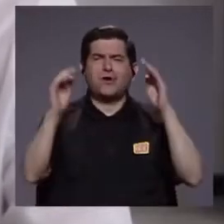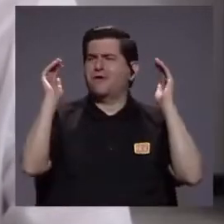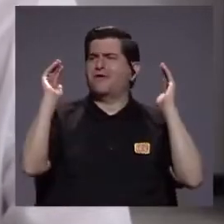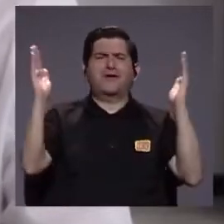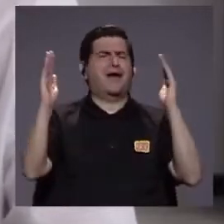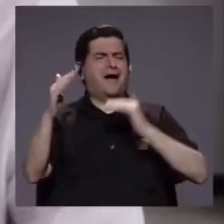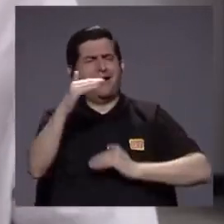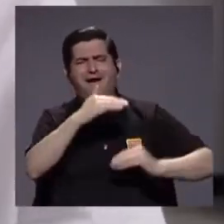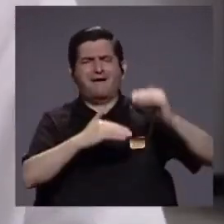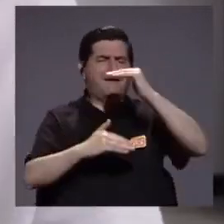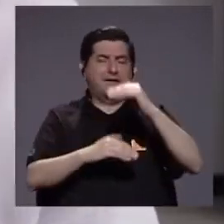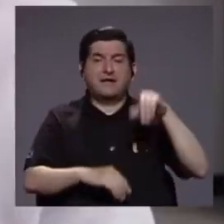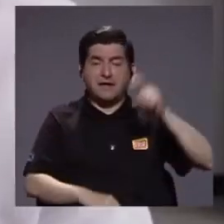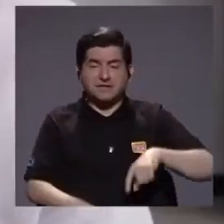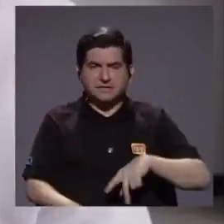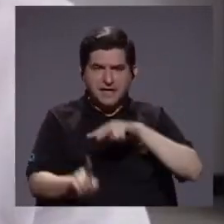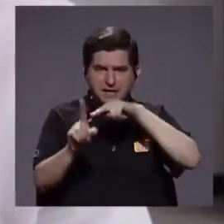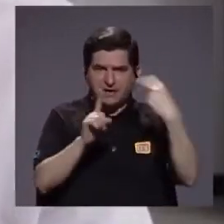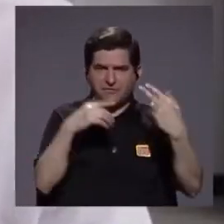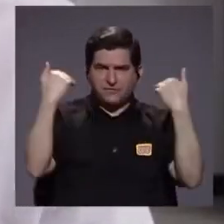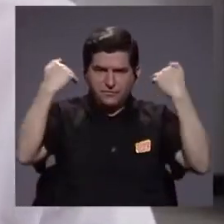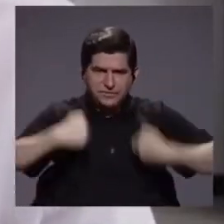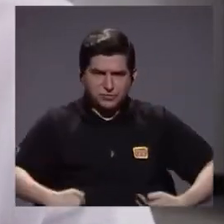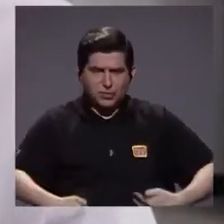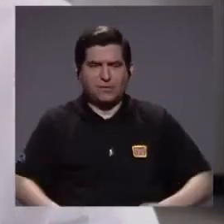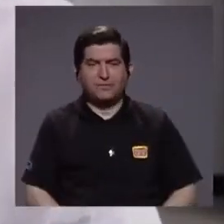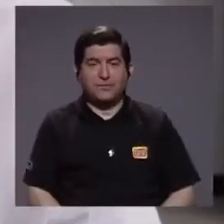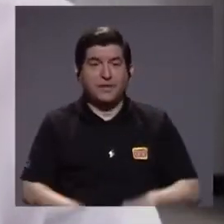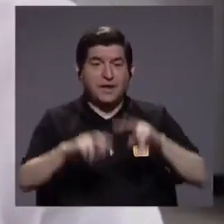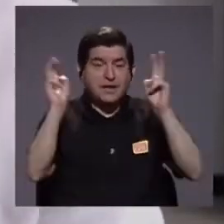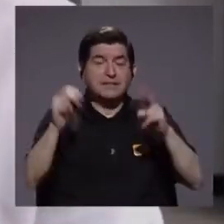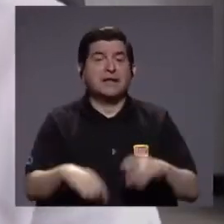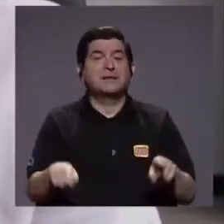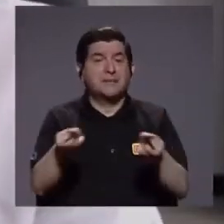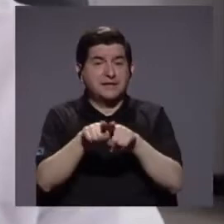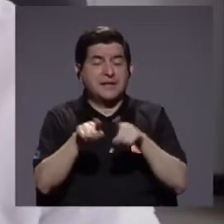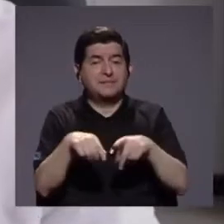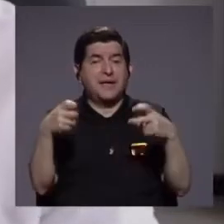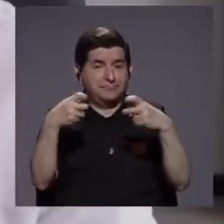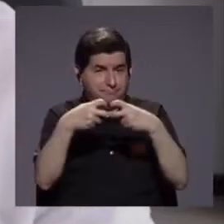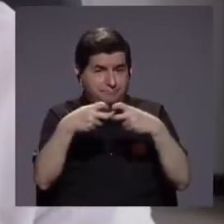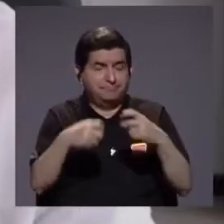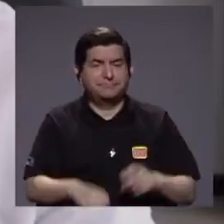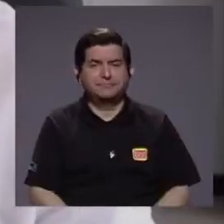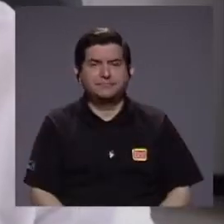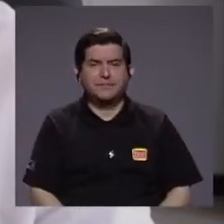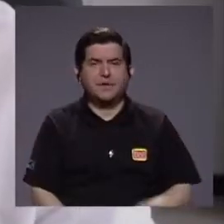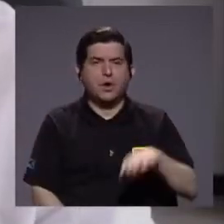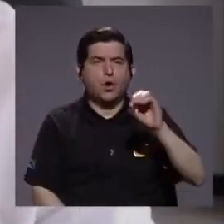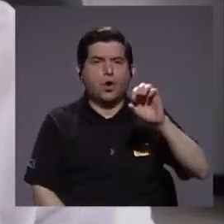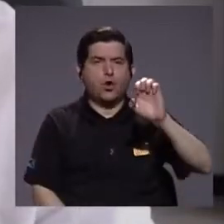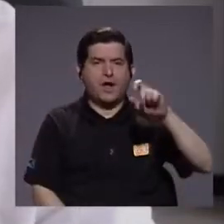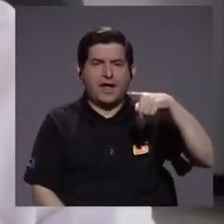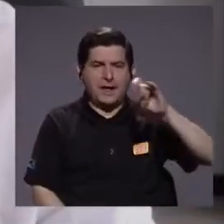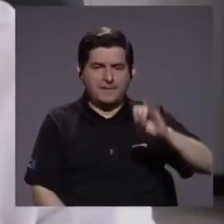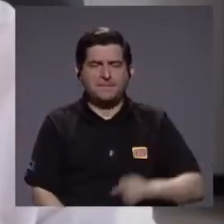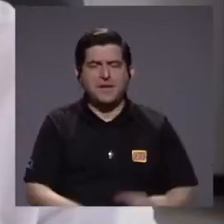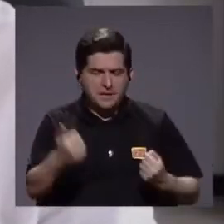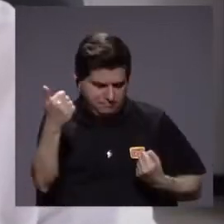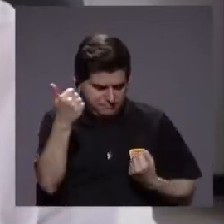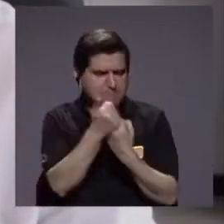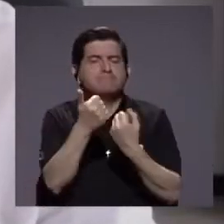sino existe una visión humana, incluso el tema de la luz. OEP será, digamos,